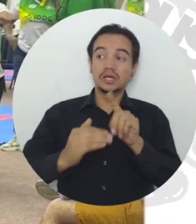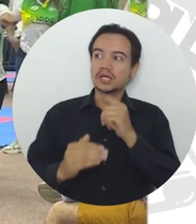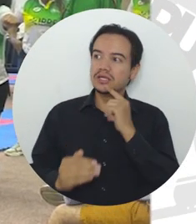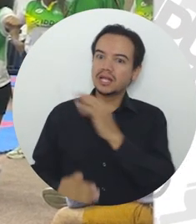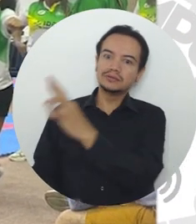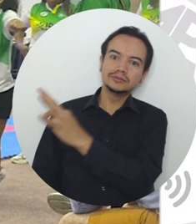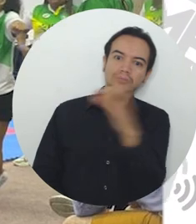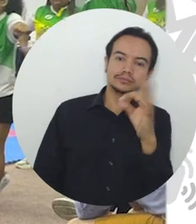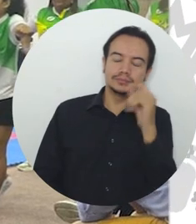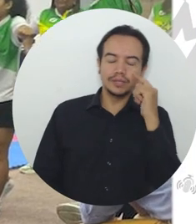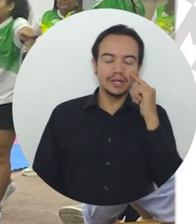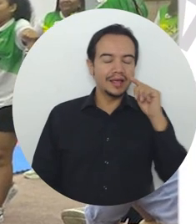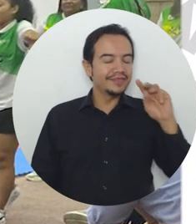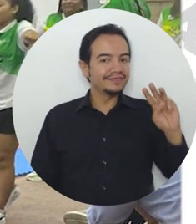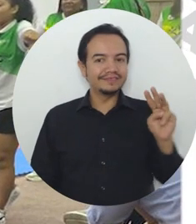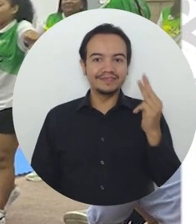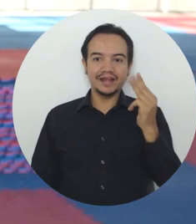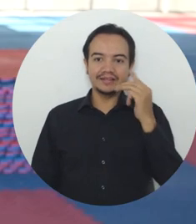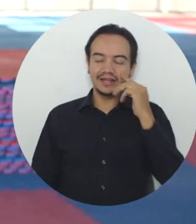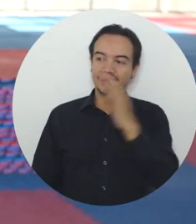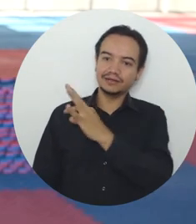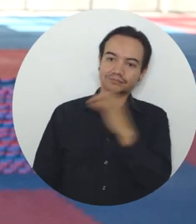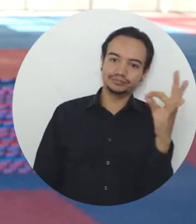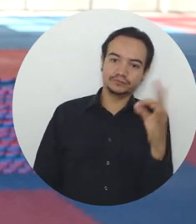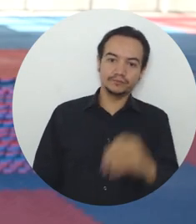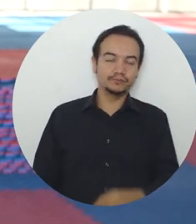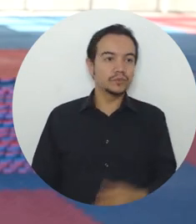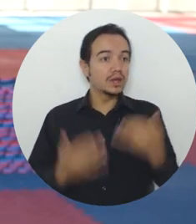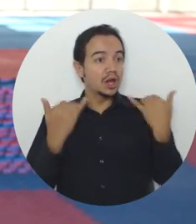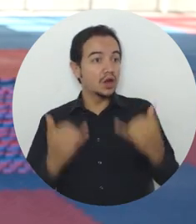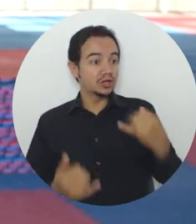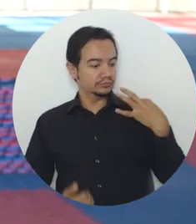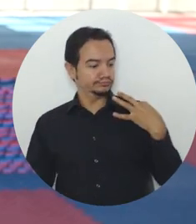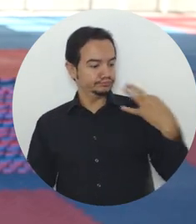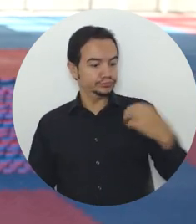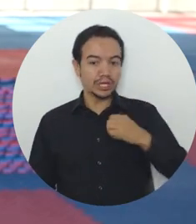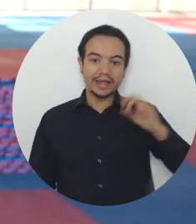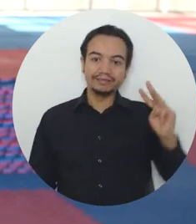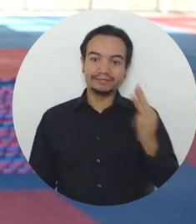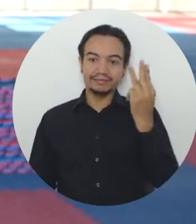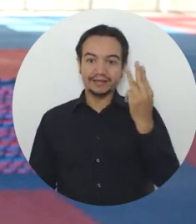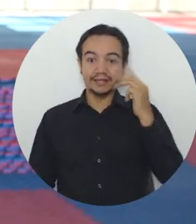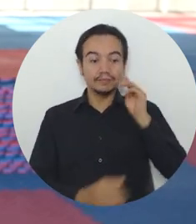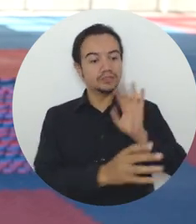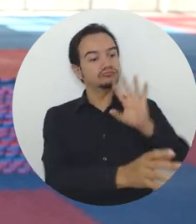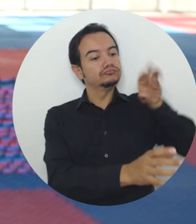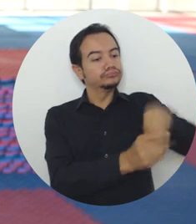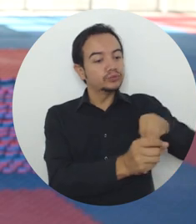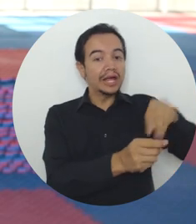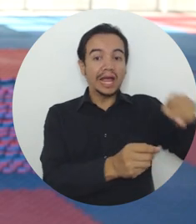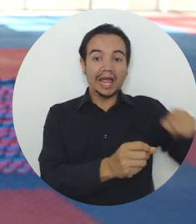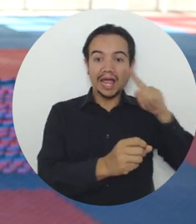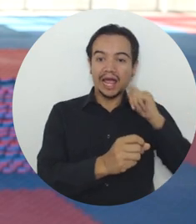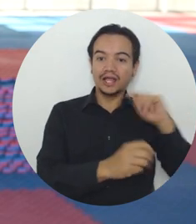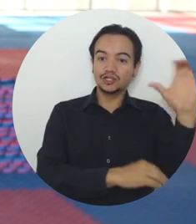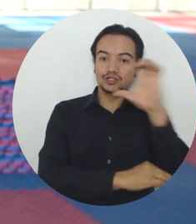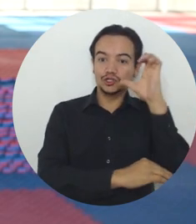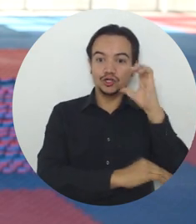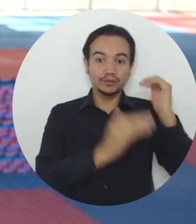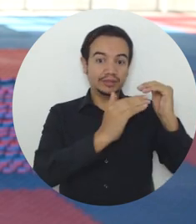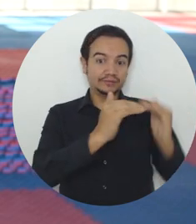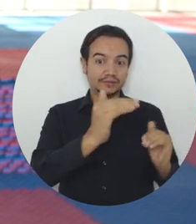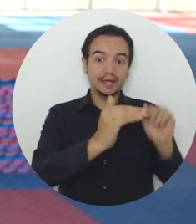alcanzando su tercer llamado al equipo nacional. Esta es mi tercera convocatoria a Selección Colombia en sub-21,